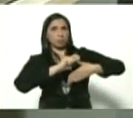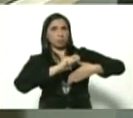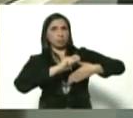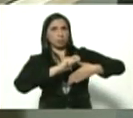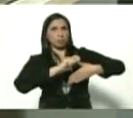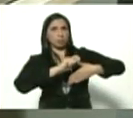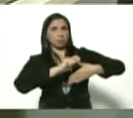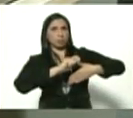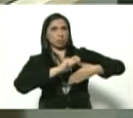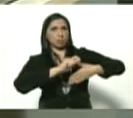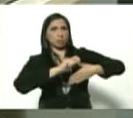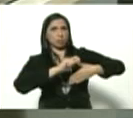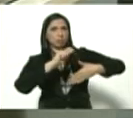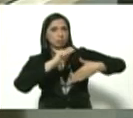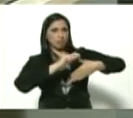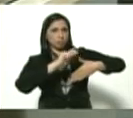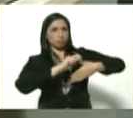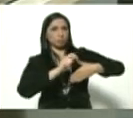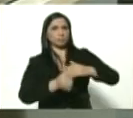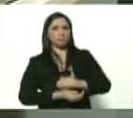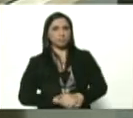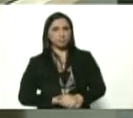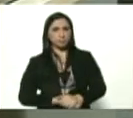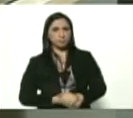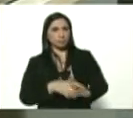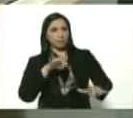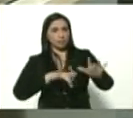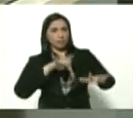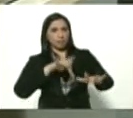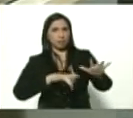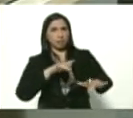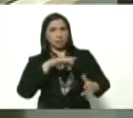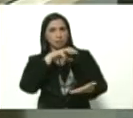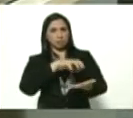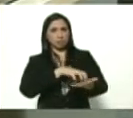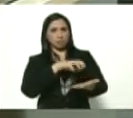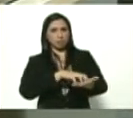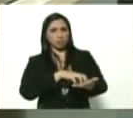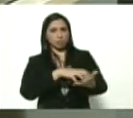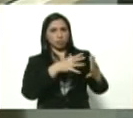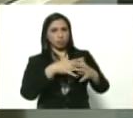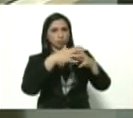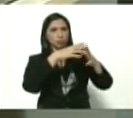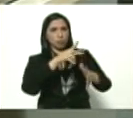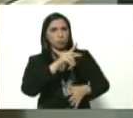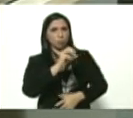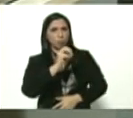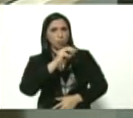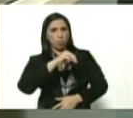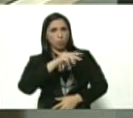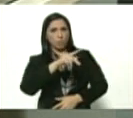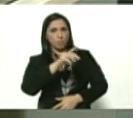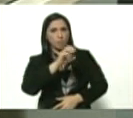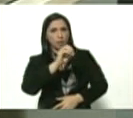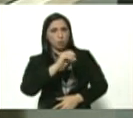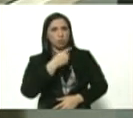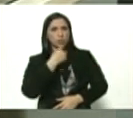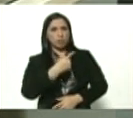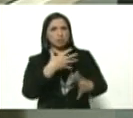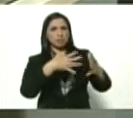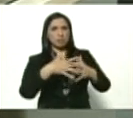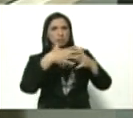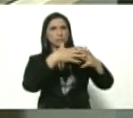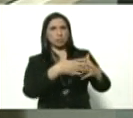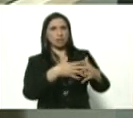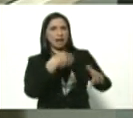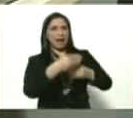Jorge Gestoso de Telesur. El secretario de Estado norteamericano Mike Pompeo dice que Estados Unidos hará todo